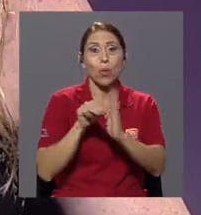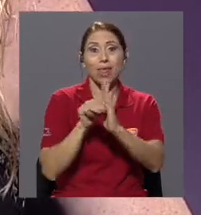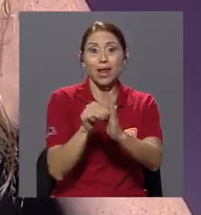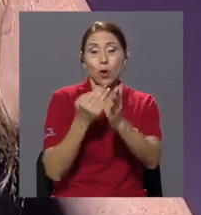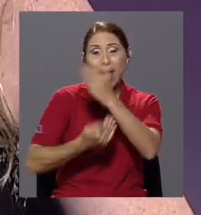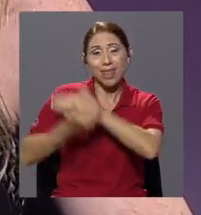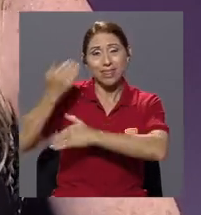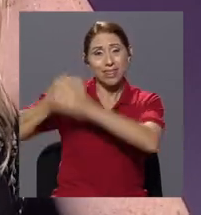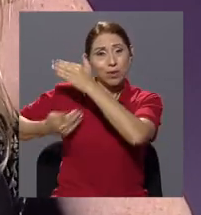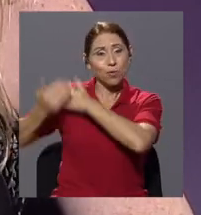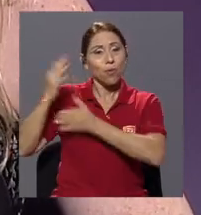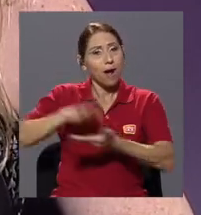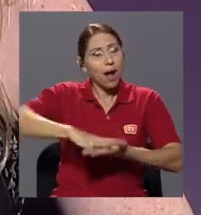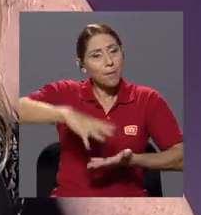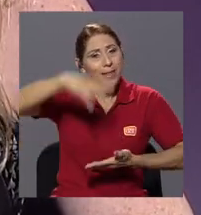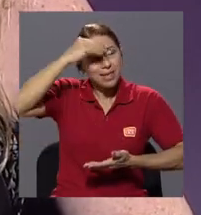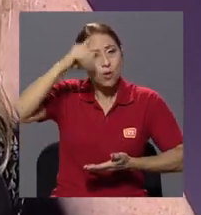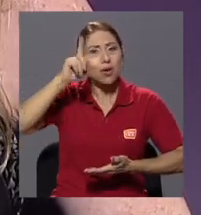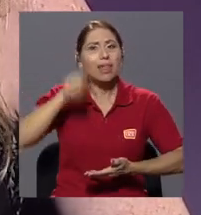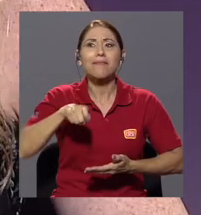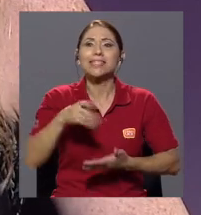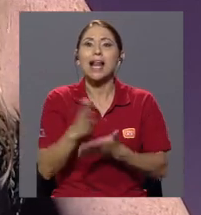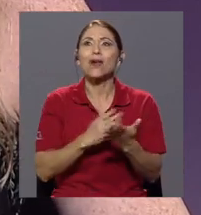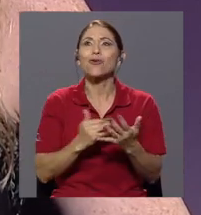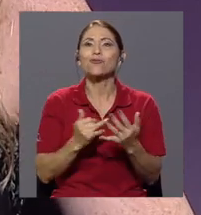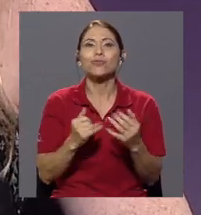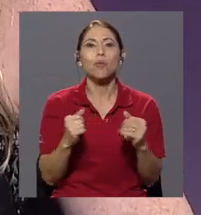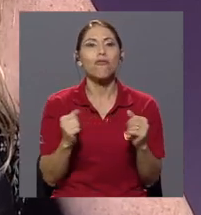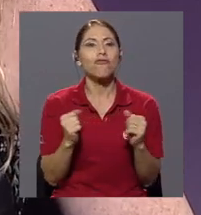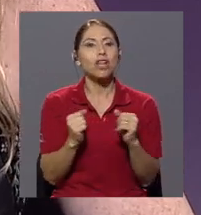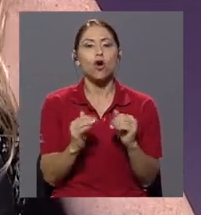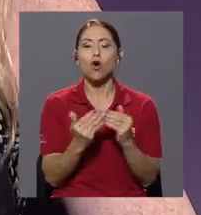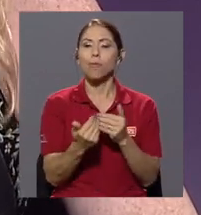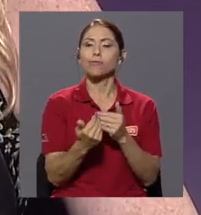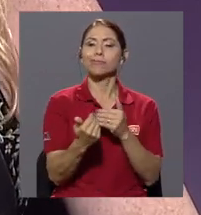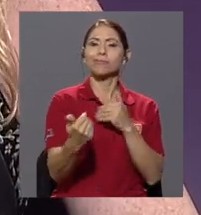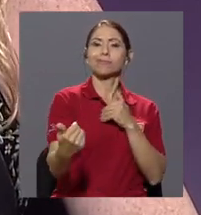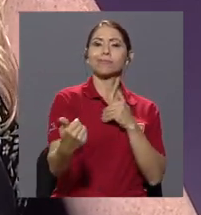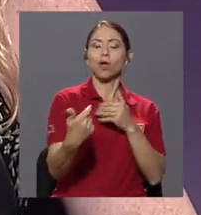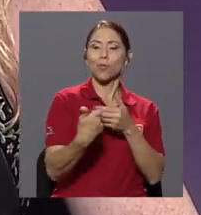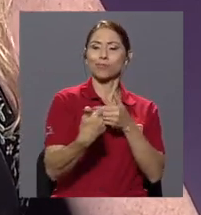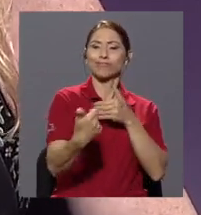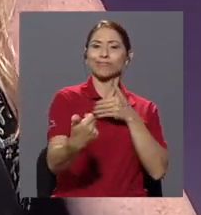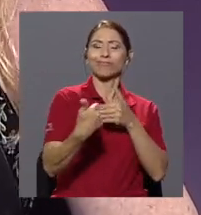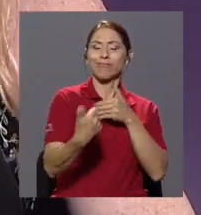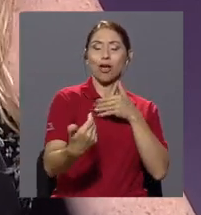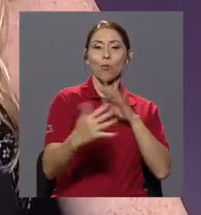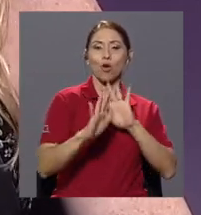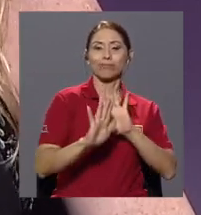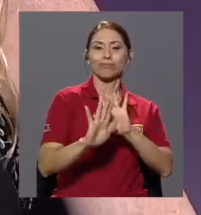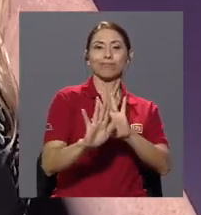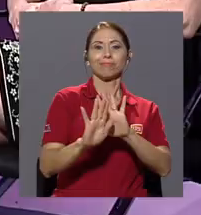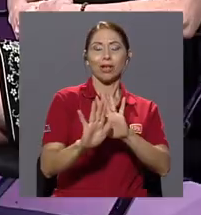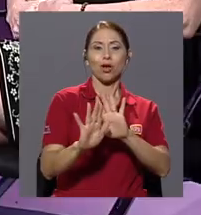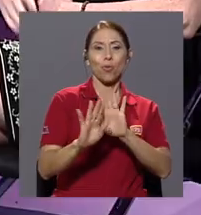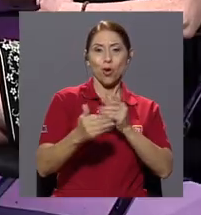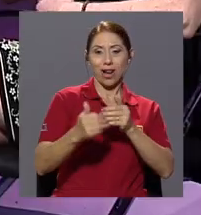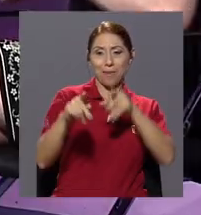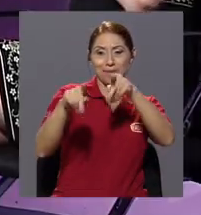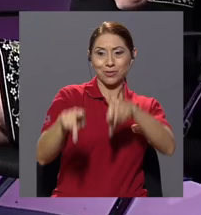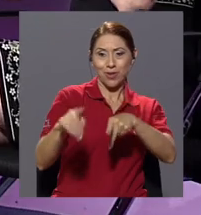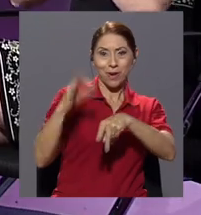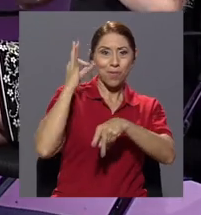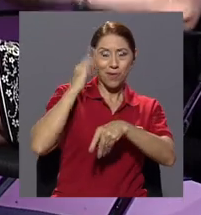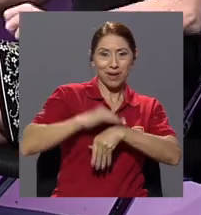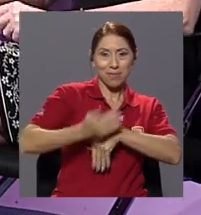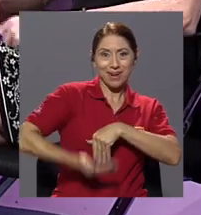en un modelo antiguo aprendieron que tiene que ser frío verdad tiene que tener como 0 una distancia con